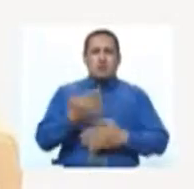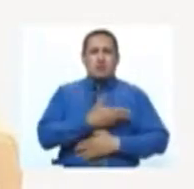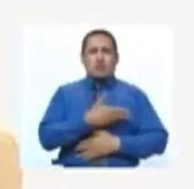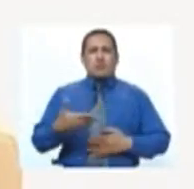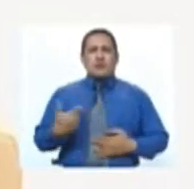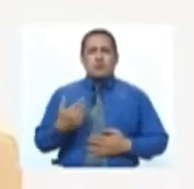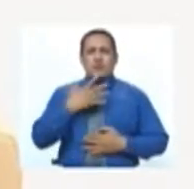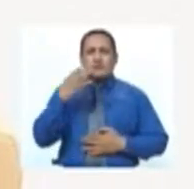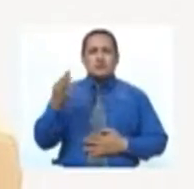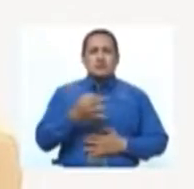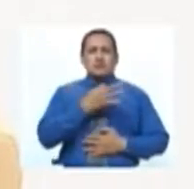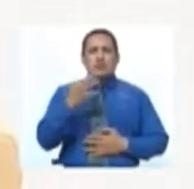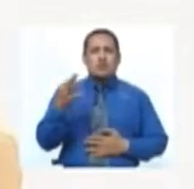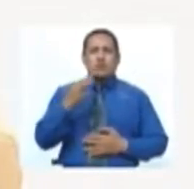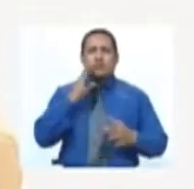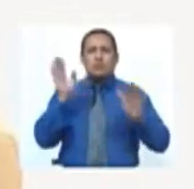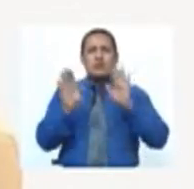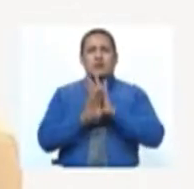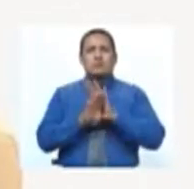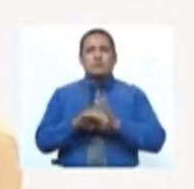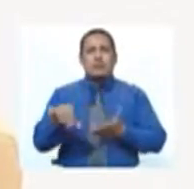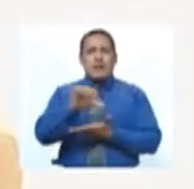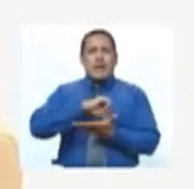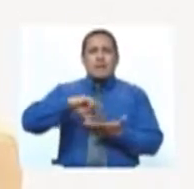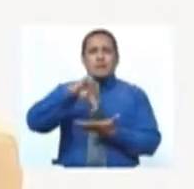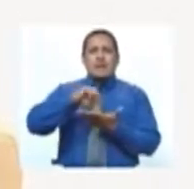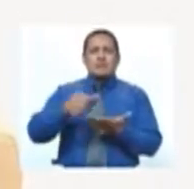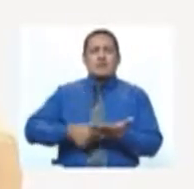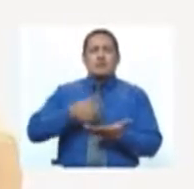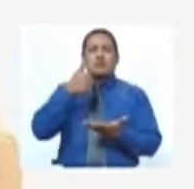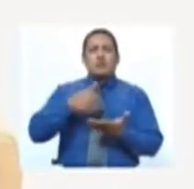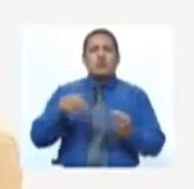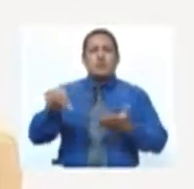como tal. Por ejemplo, la